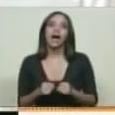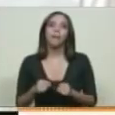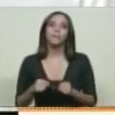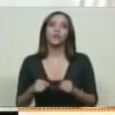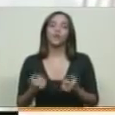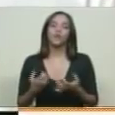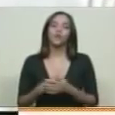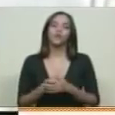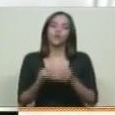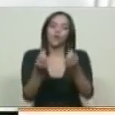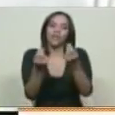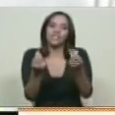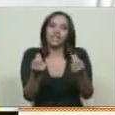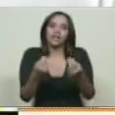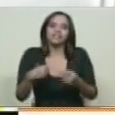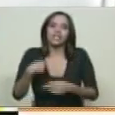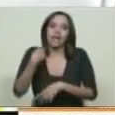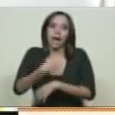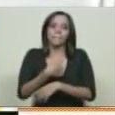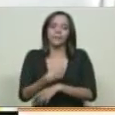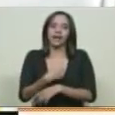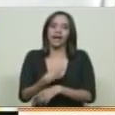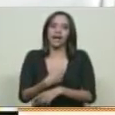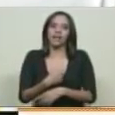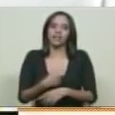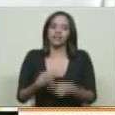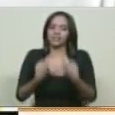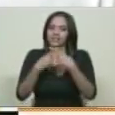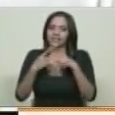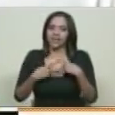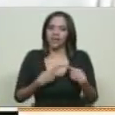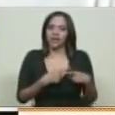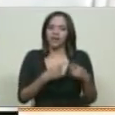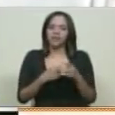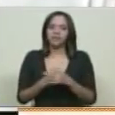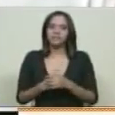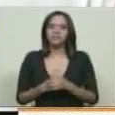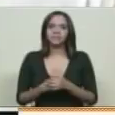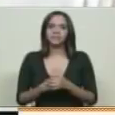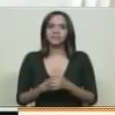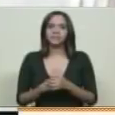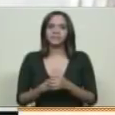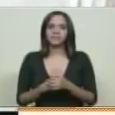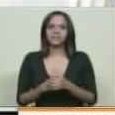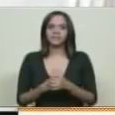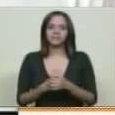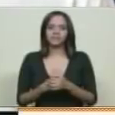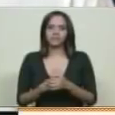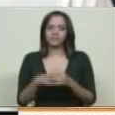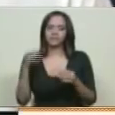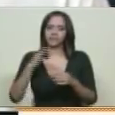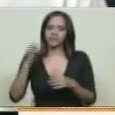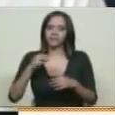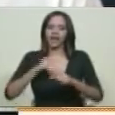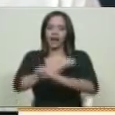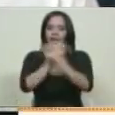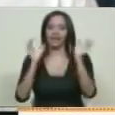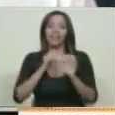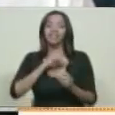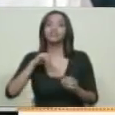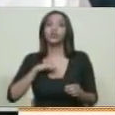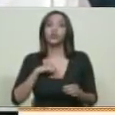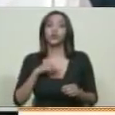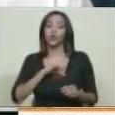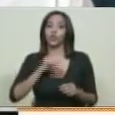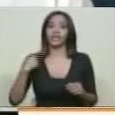el dinero que se nos ha dado a través de diferentes financiamientos. Bueno, es necesario aclarar que nosotros no tenemos ningún